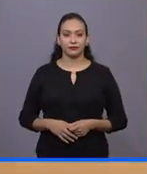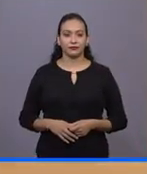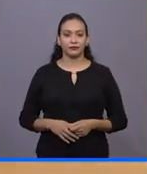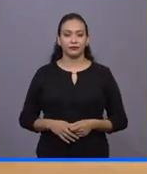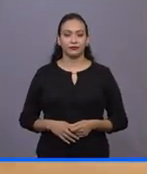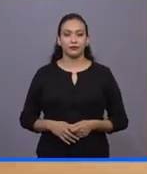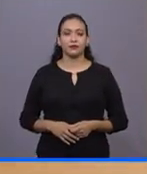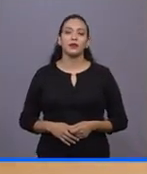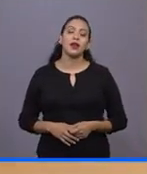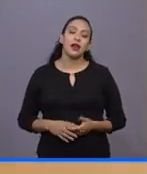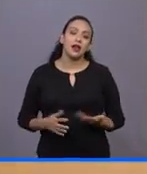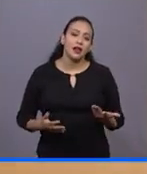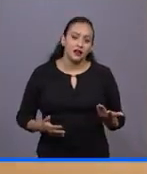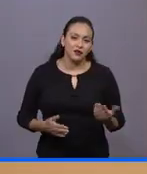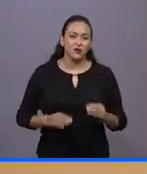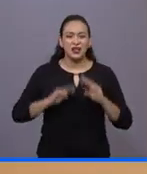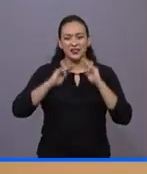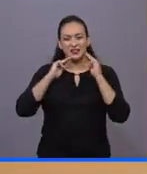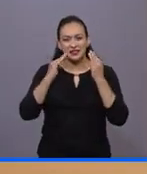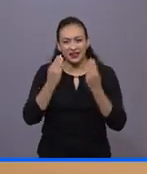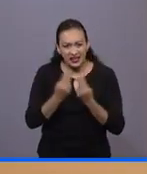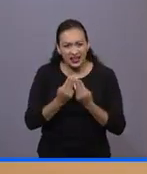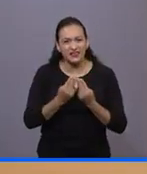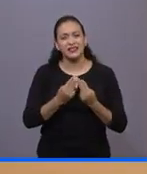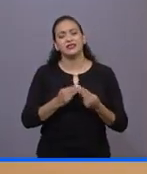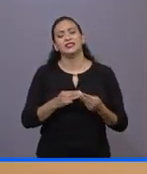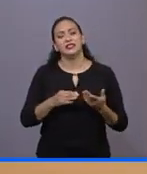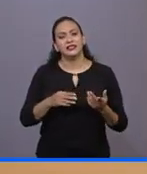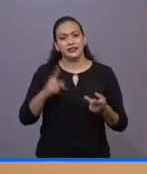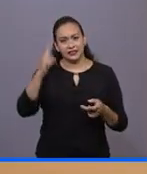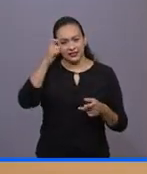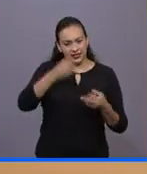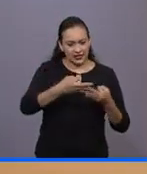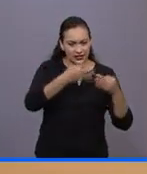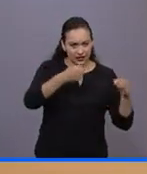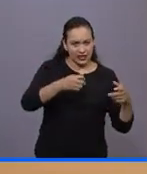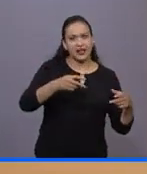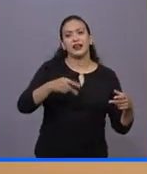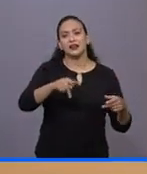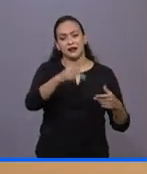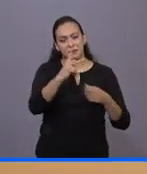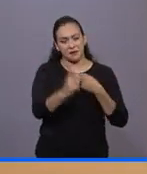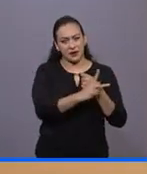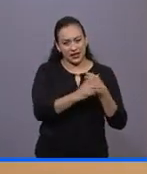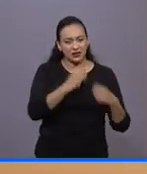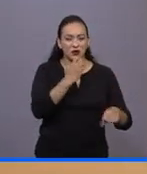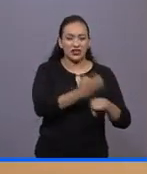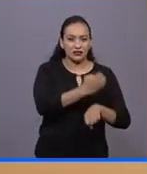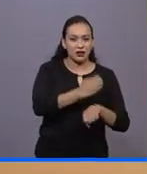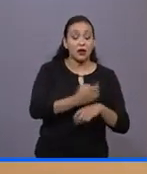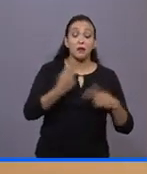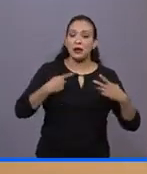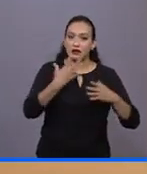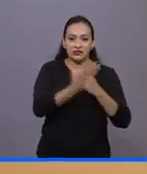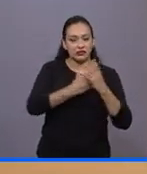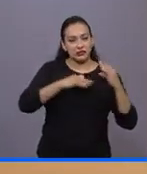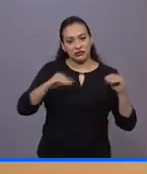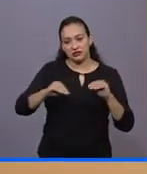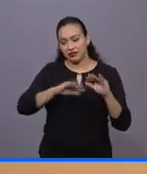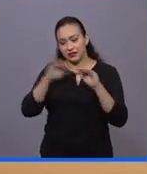El crimen organizado ha sido la principal causa de desplazamiento interno, fenómeno que ha incrementado más de 120%.